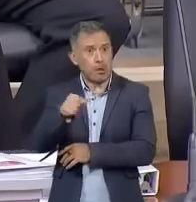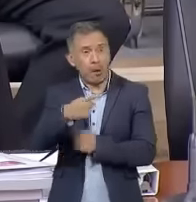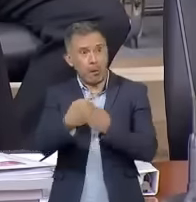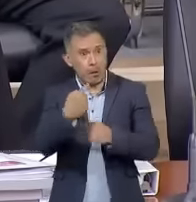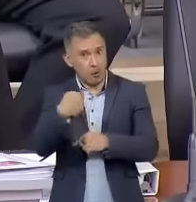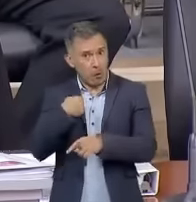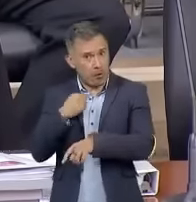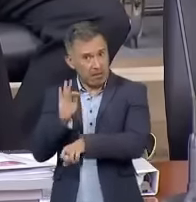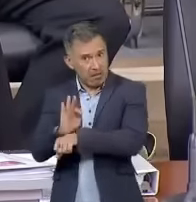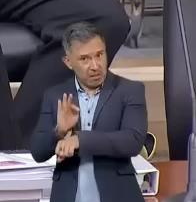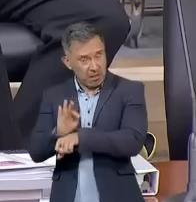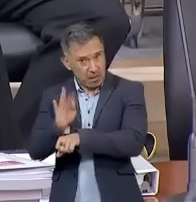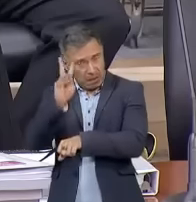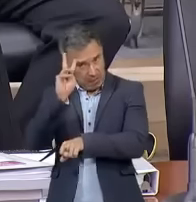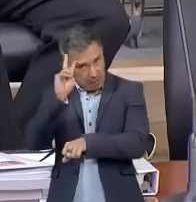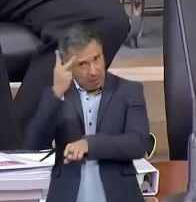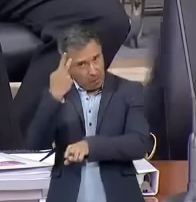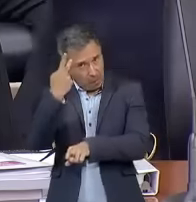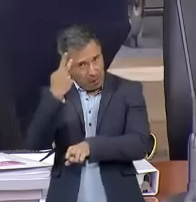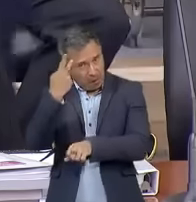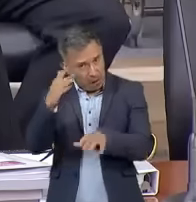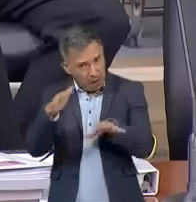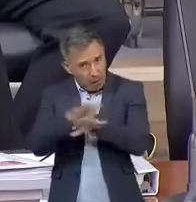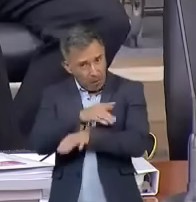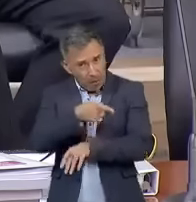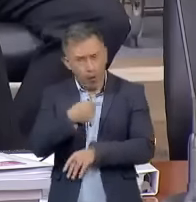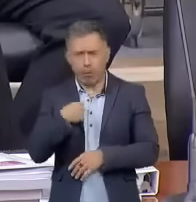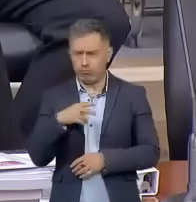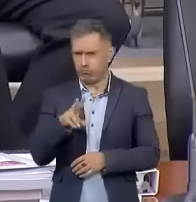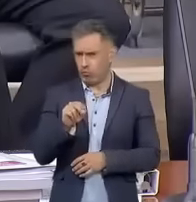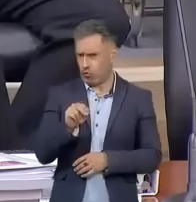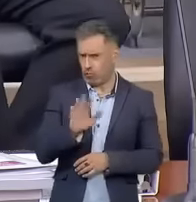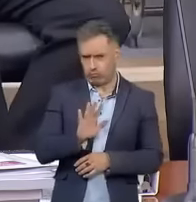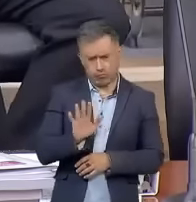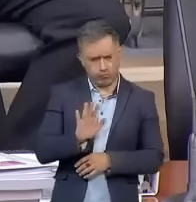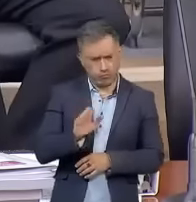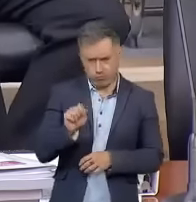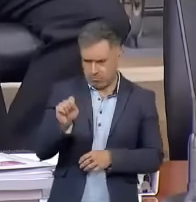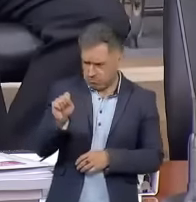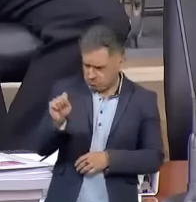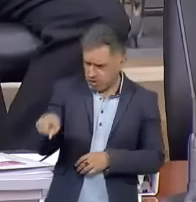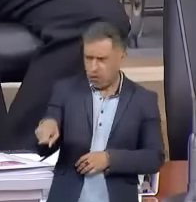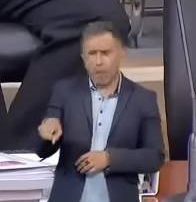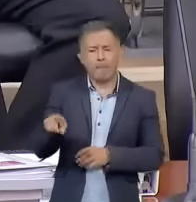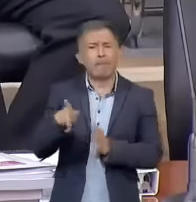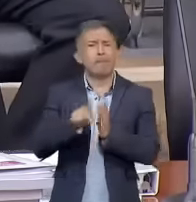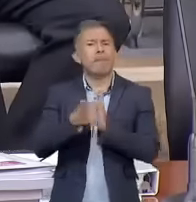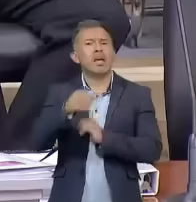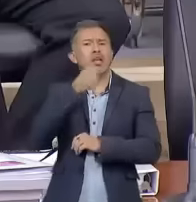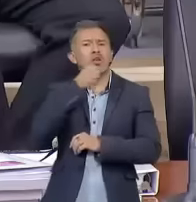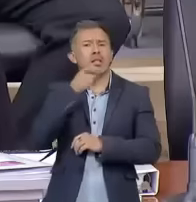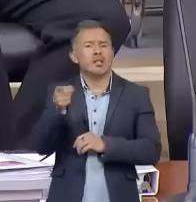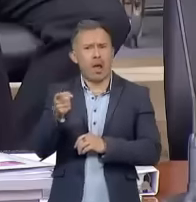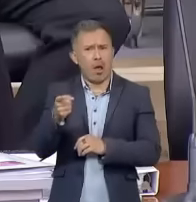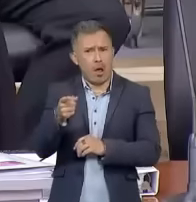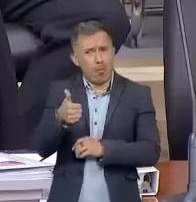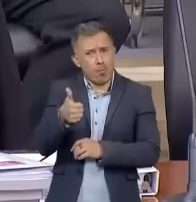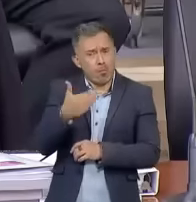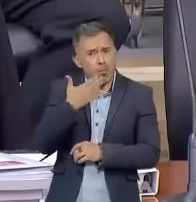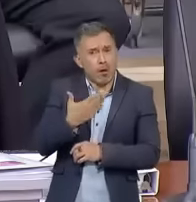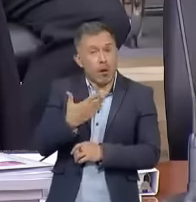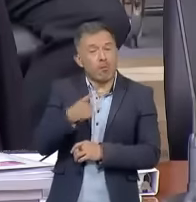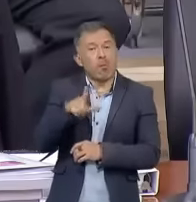cambiado de opinión No yo dije que era un un buen periodista que se había corrido a la derecha tenemos una